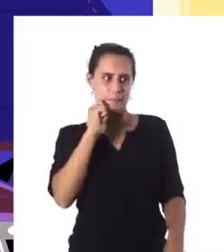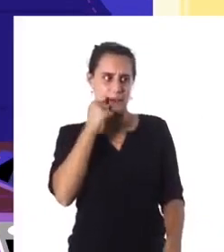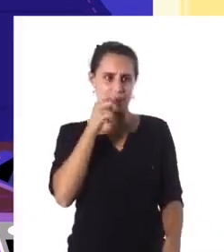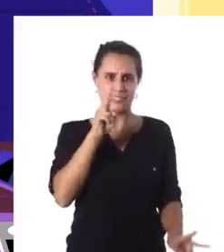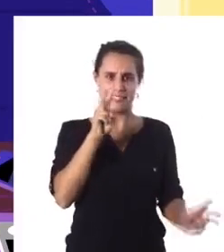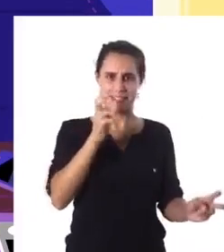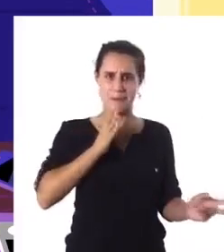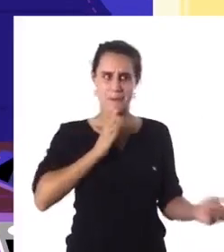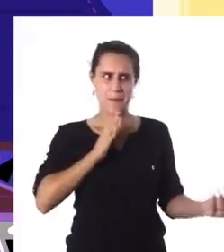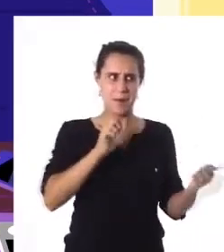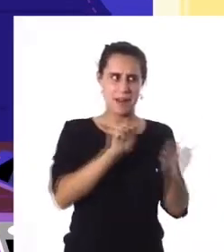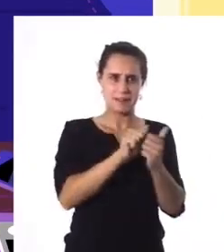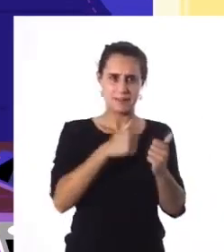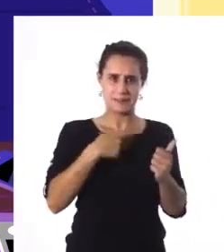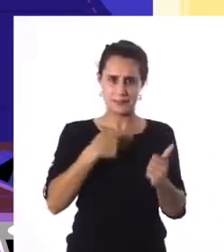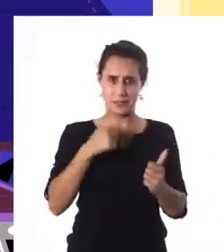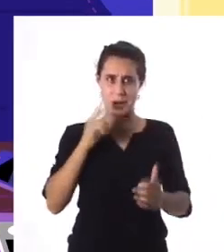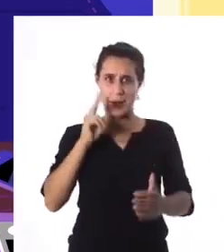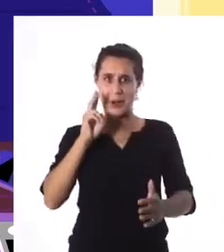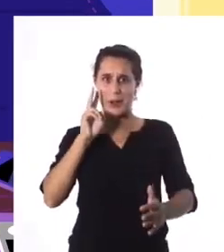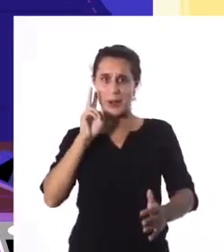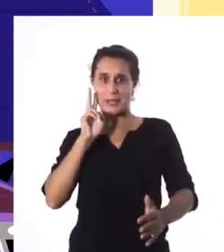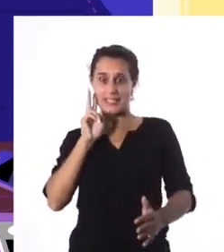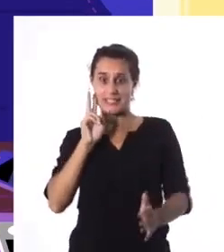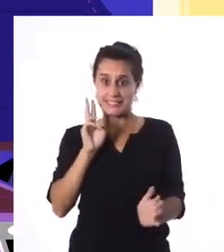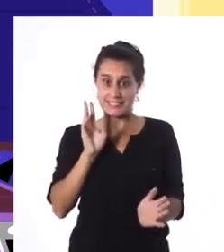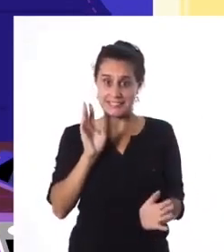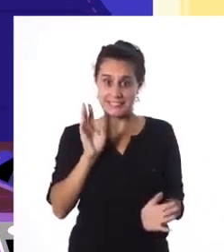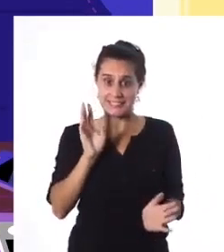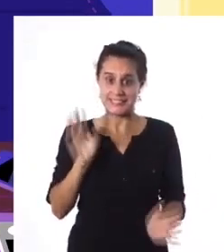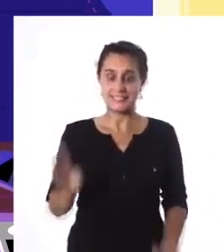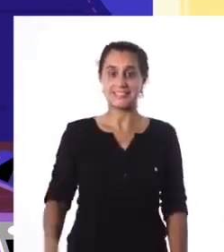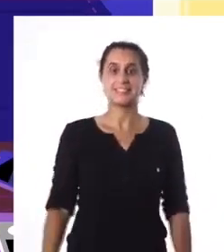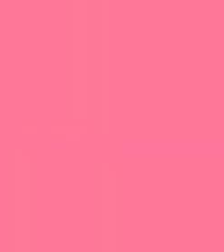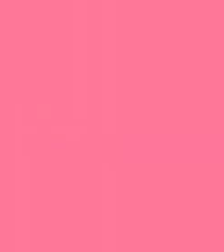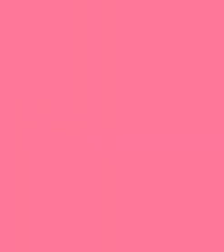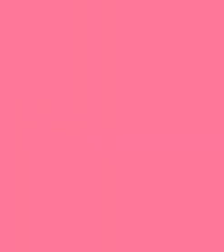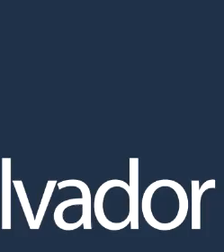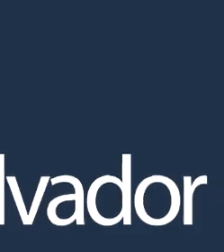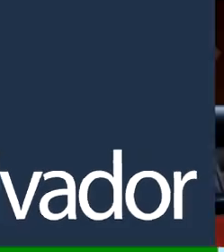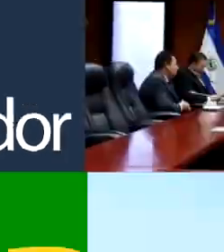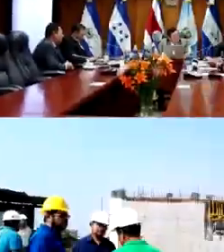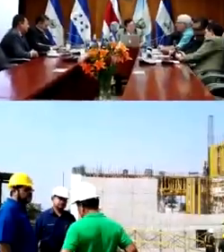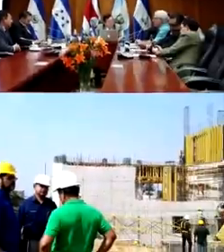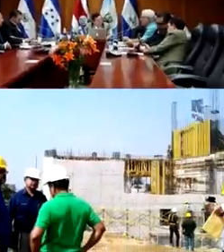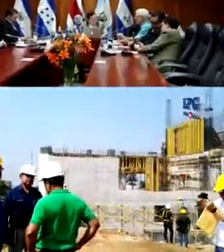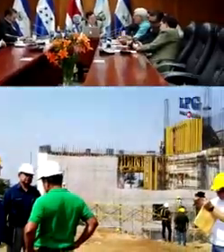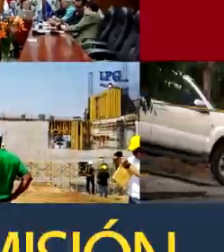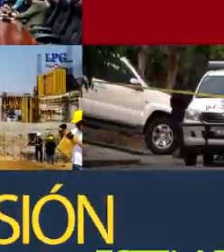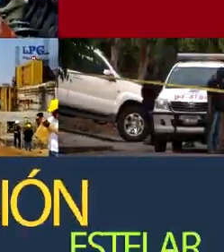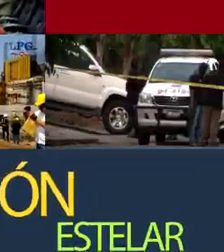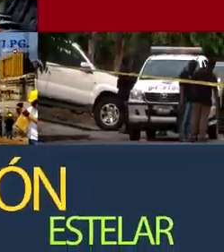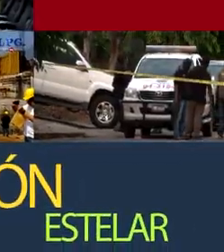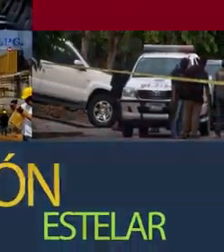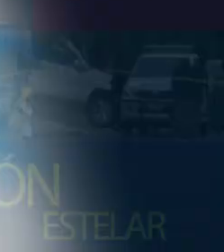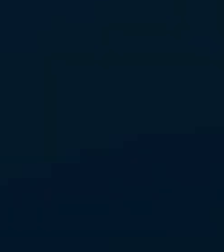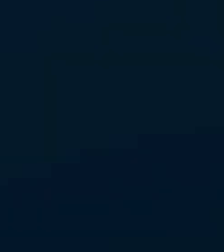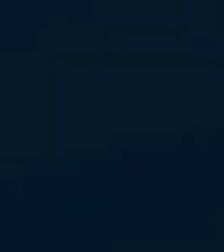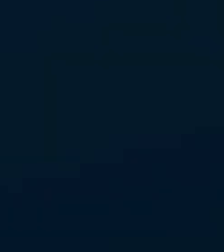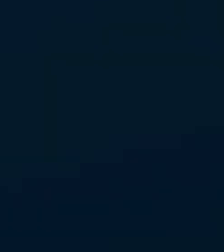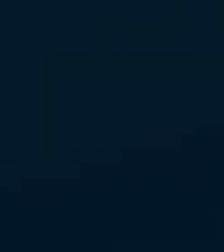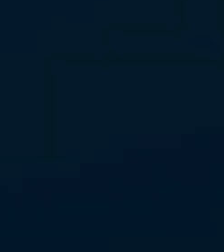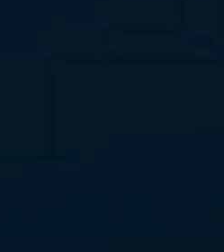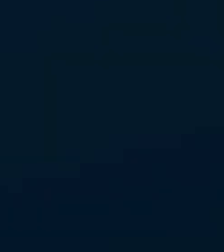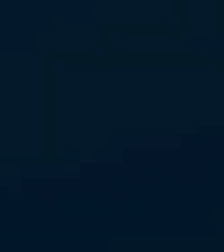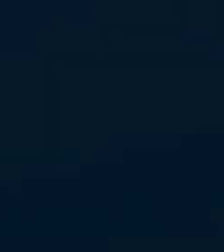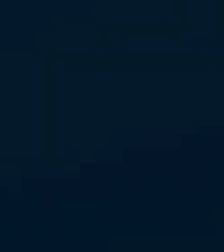humana, social y de género no debería ser castigado y reiteró la importancia de la educación. Gracias por haberse informado con nosotros. Les